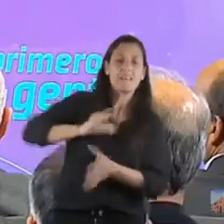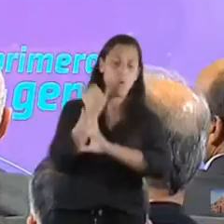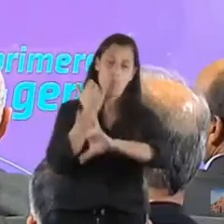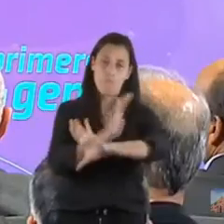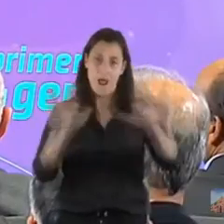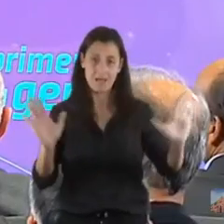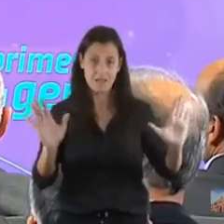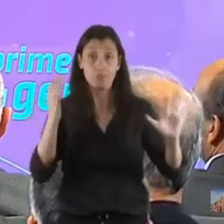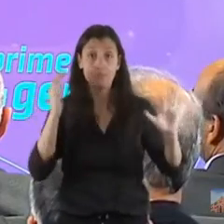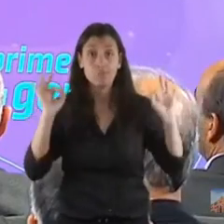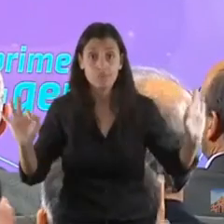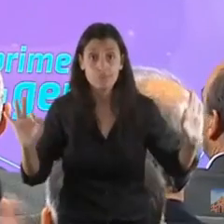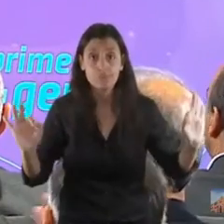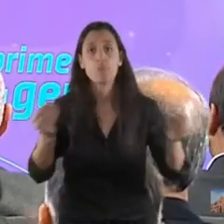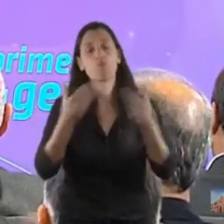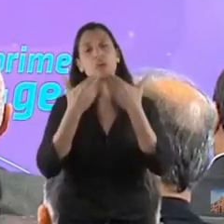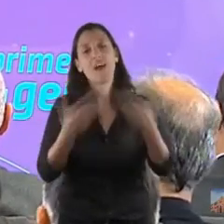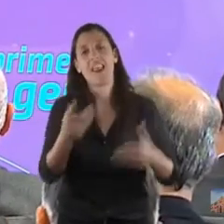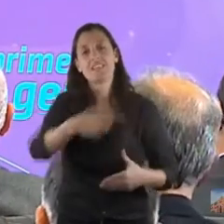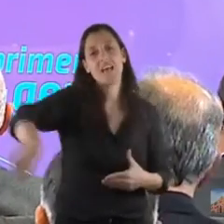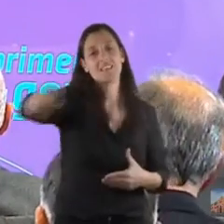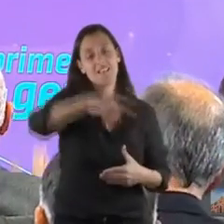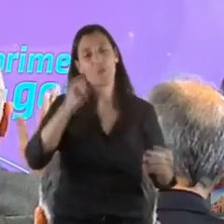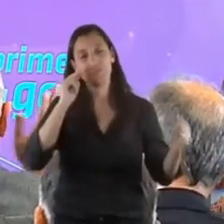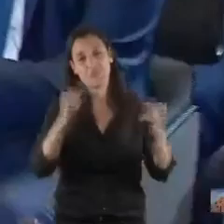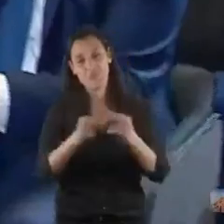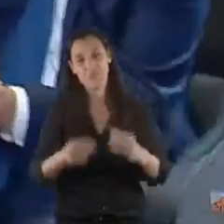listo gracias hasta luego